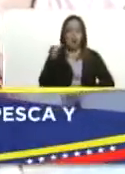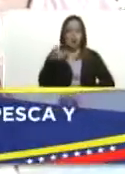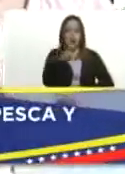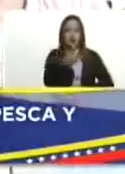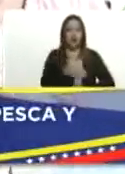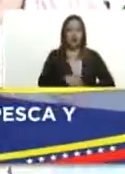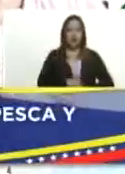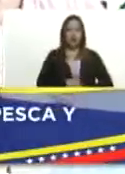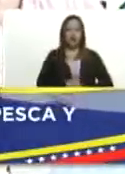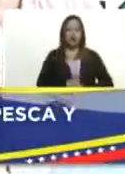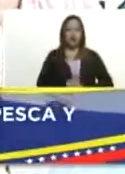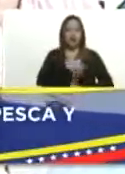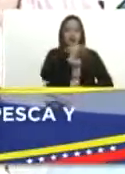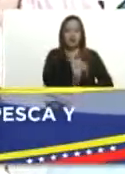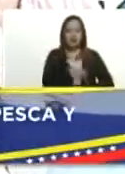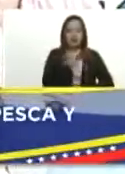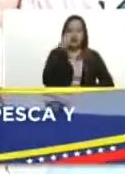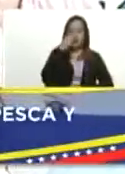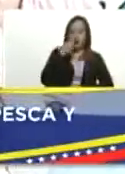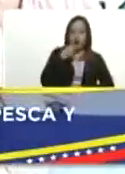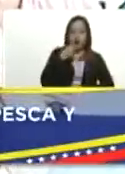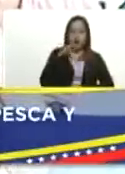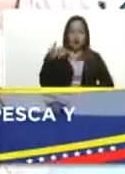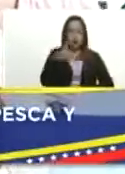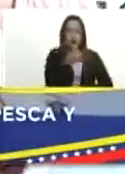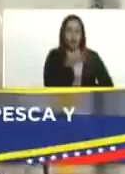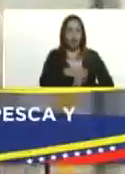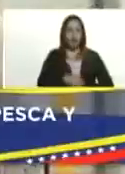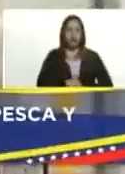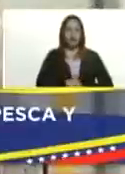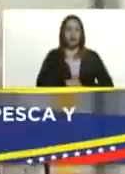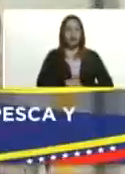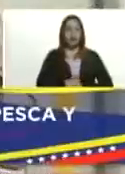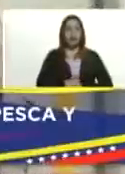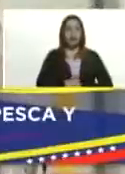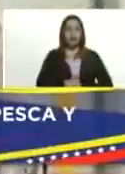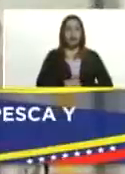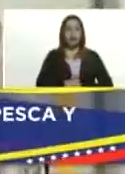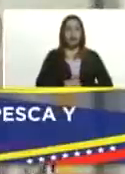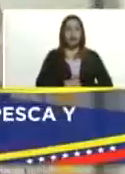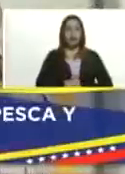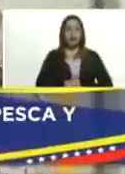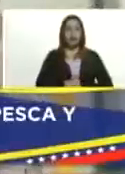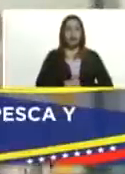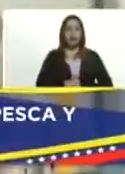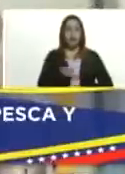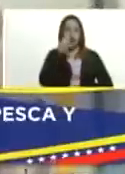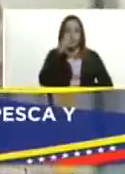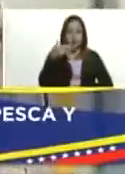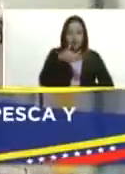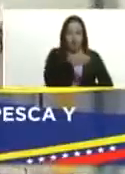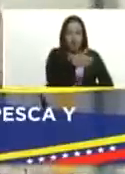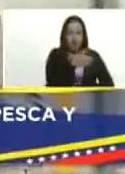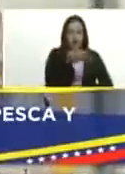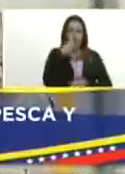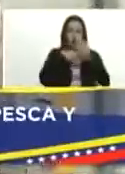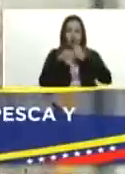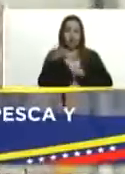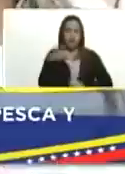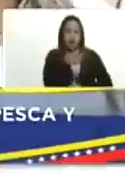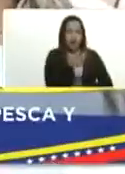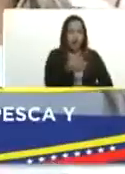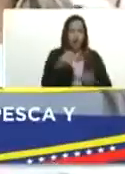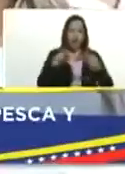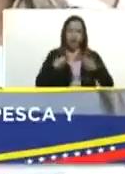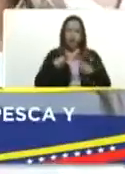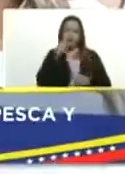Una buena consigna, come pescado para que viva sano. Come pescado, que quien come pescado vive sano